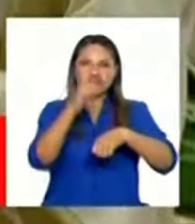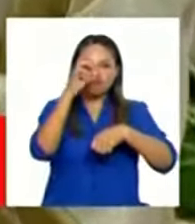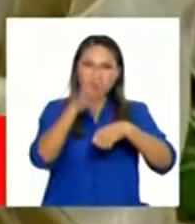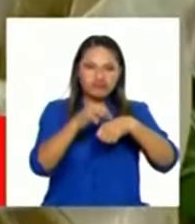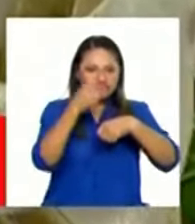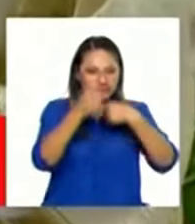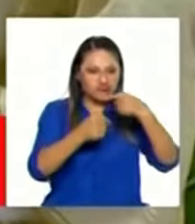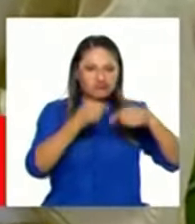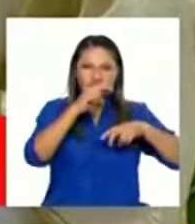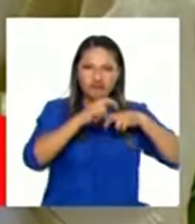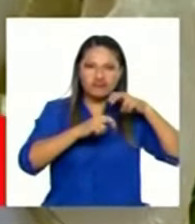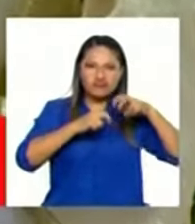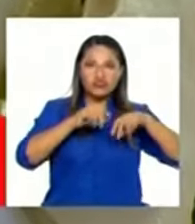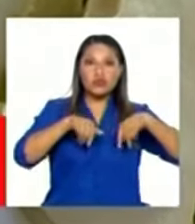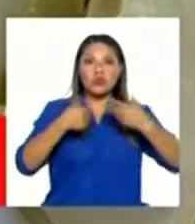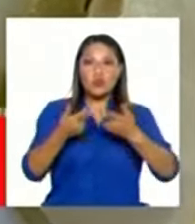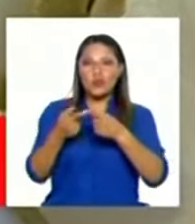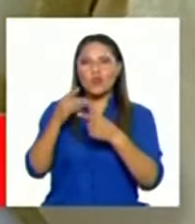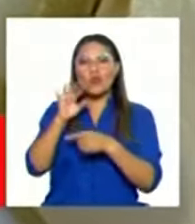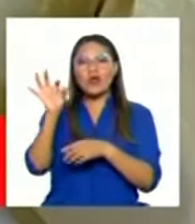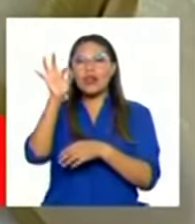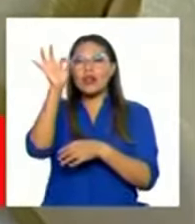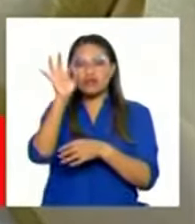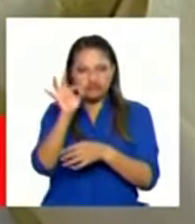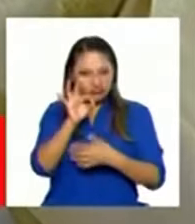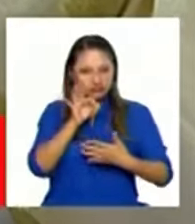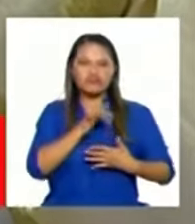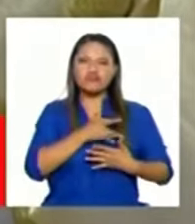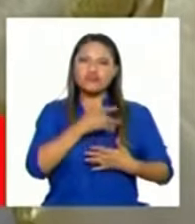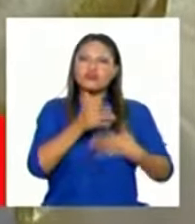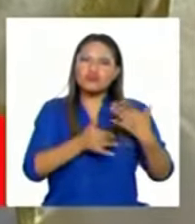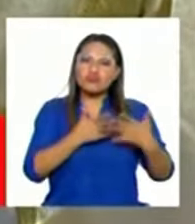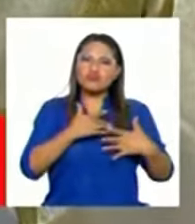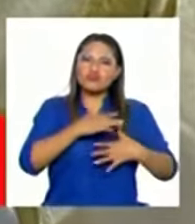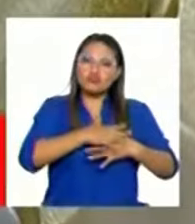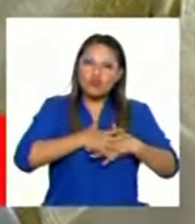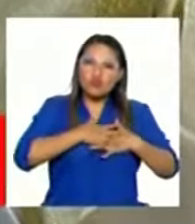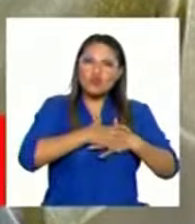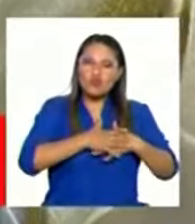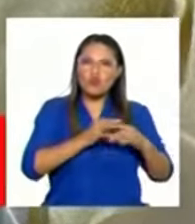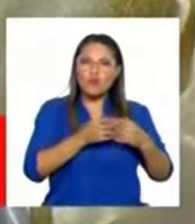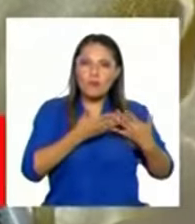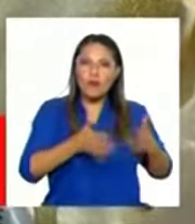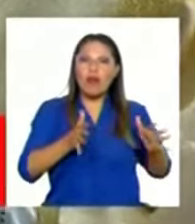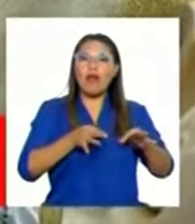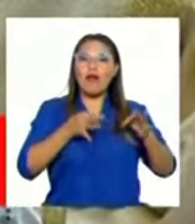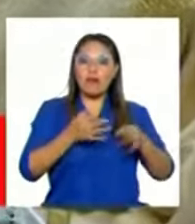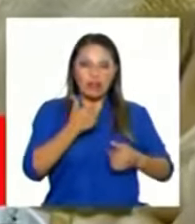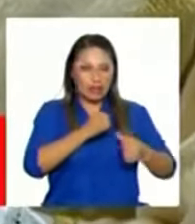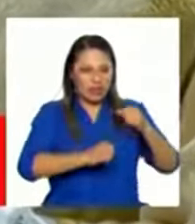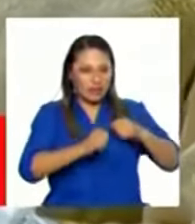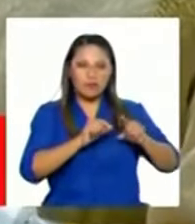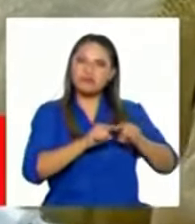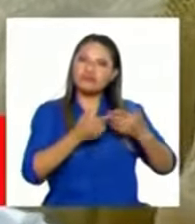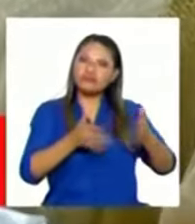lágrimas excavan lentamente los corazones endurecidos. Se asiste de esta manera al milagro de la tristeza que lleva a la